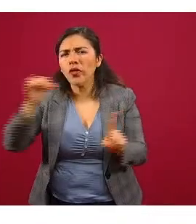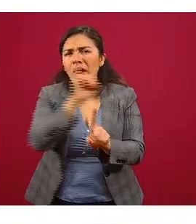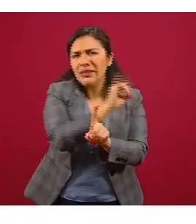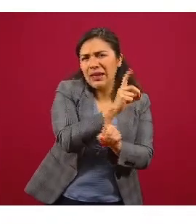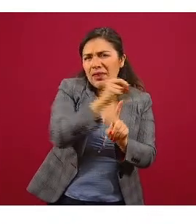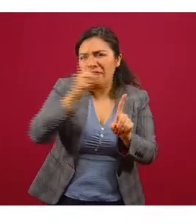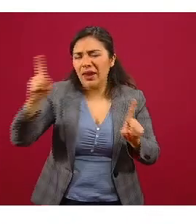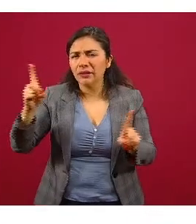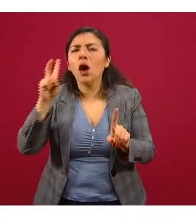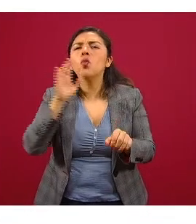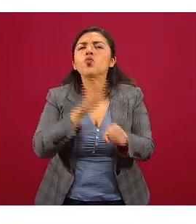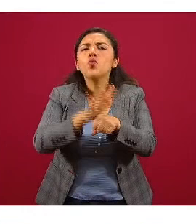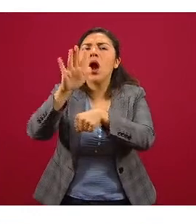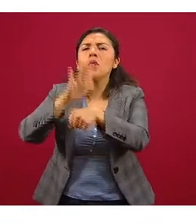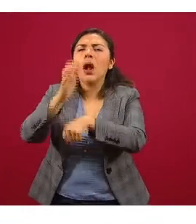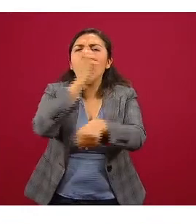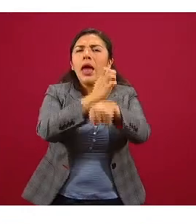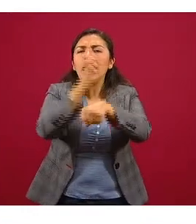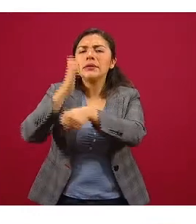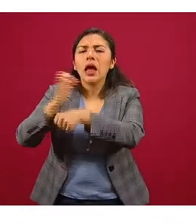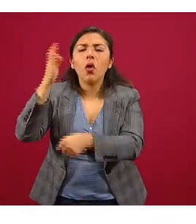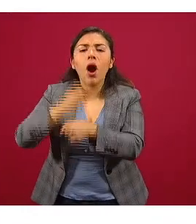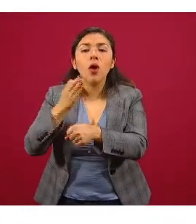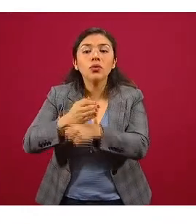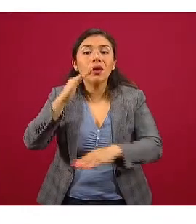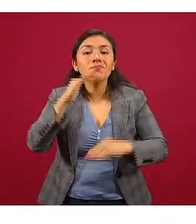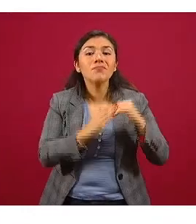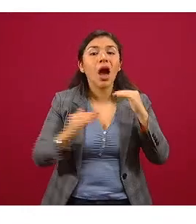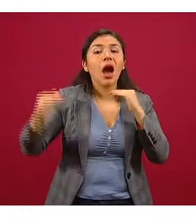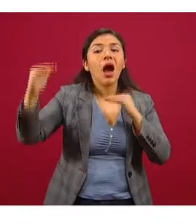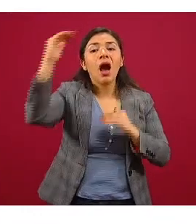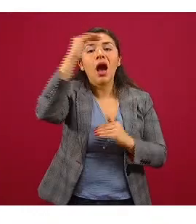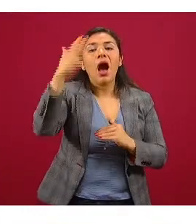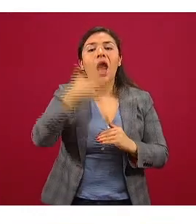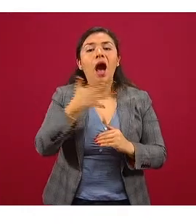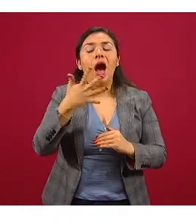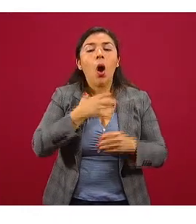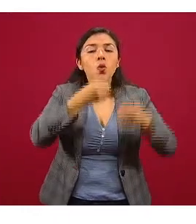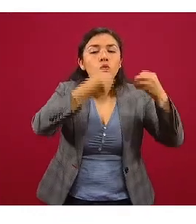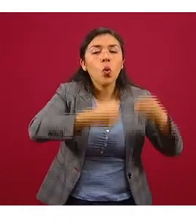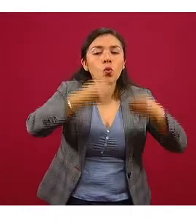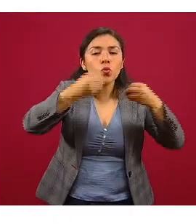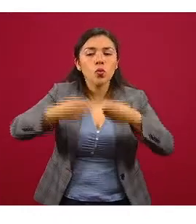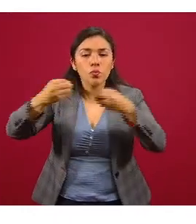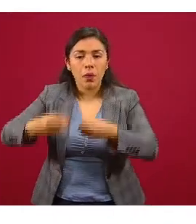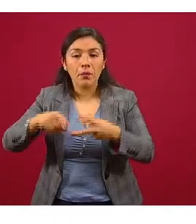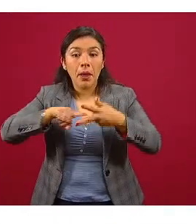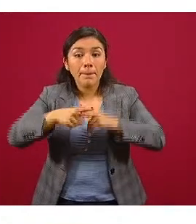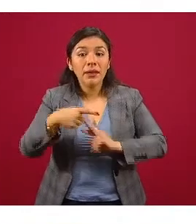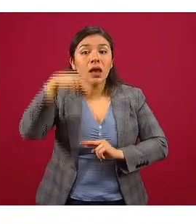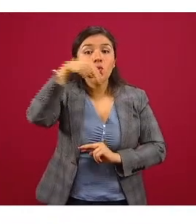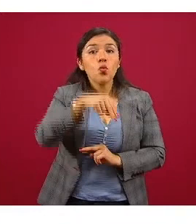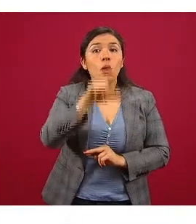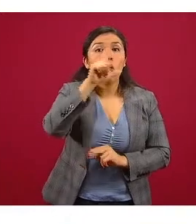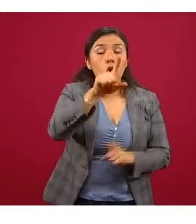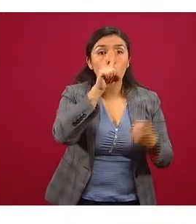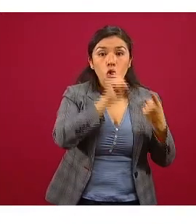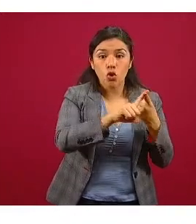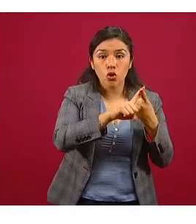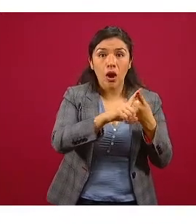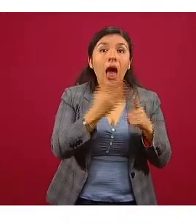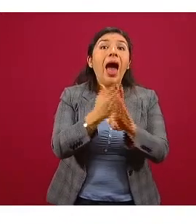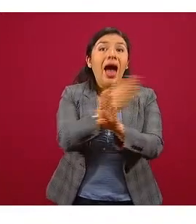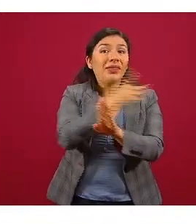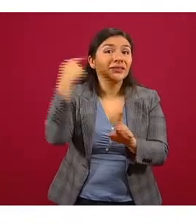las entidades federativas que en este momento tienen la mayor intensidad o proporción de ocupación. Empezamos con Nuevo León, ya no es